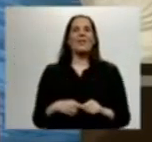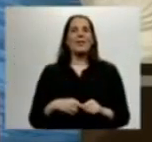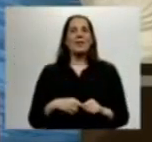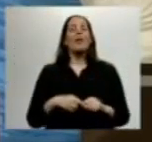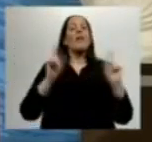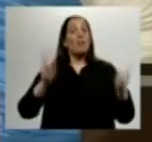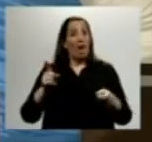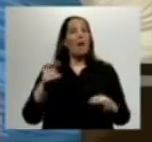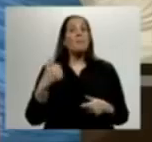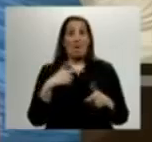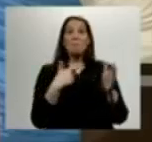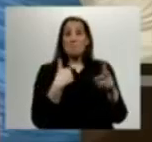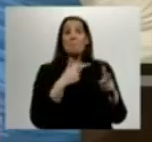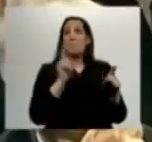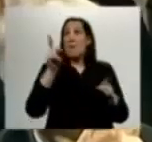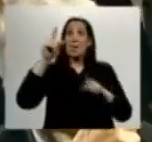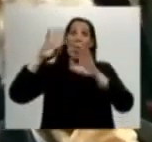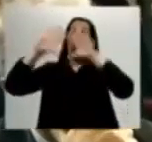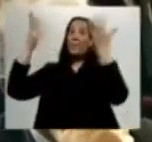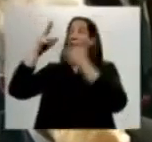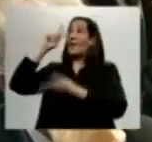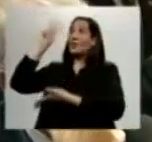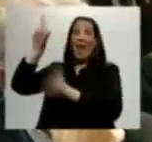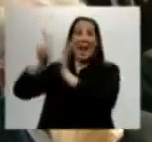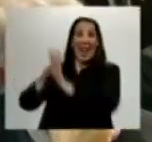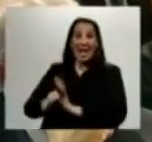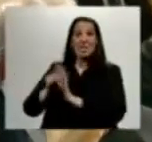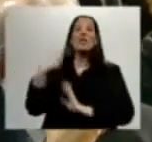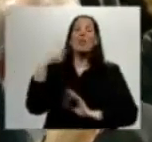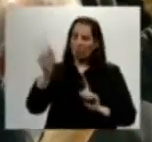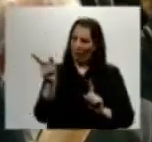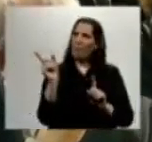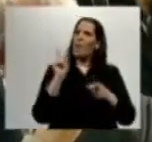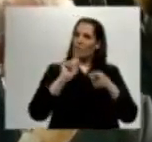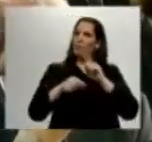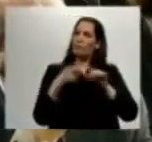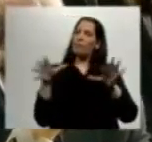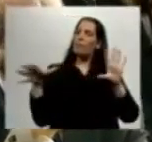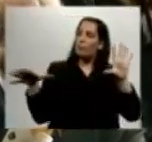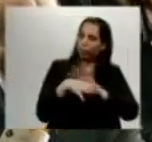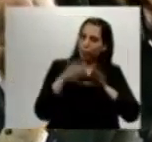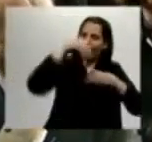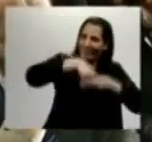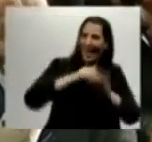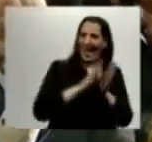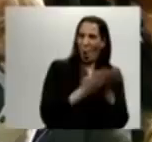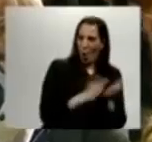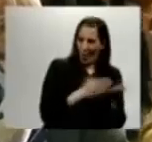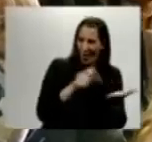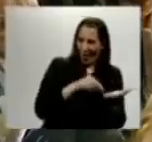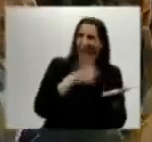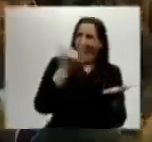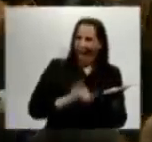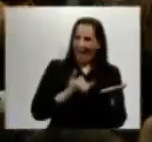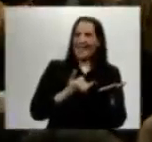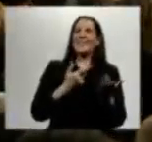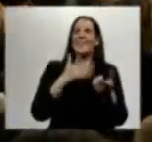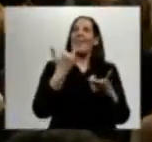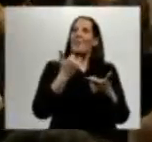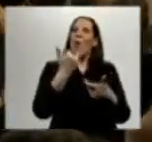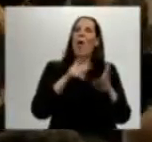muchísimas partes de este código, con lo cual estamos hablando de una unidad entre lo nacional y lo internacional